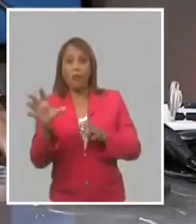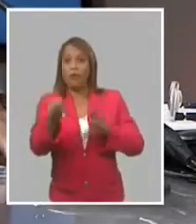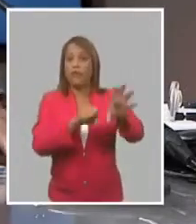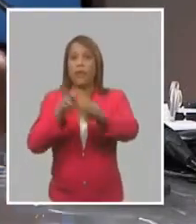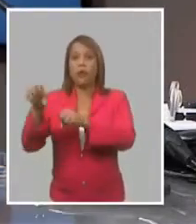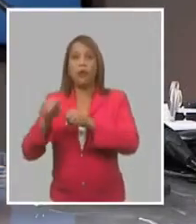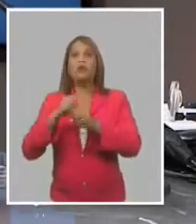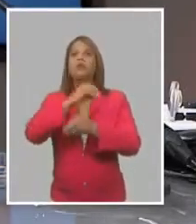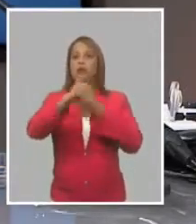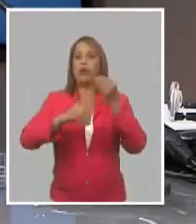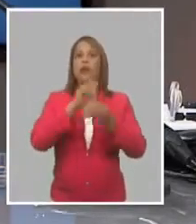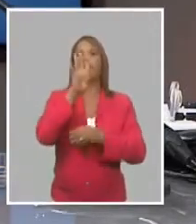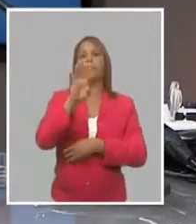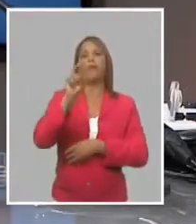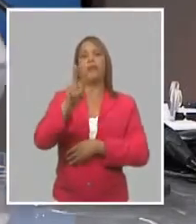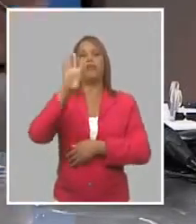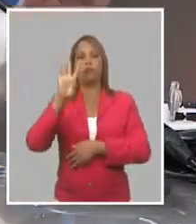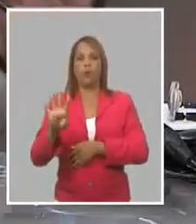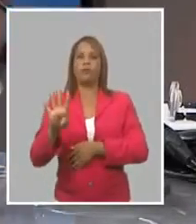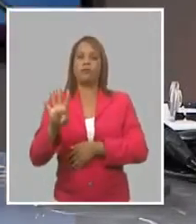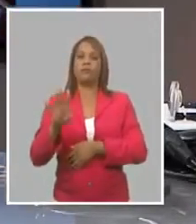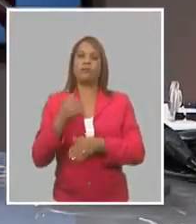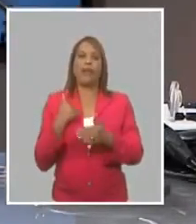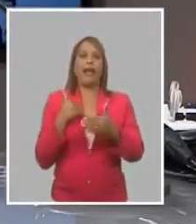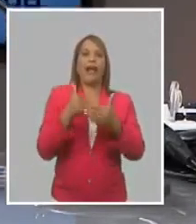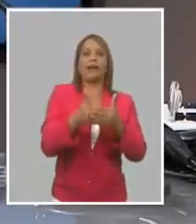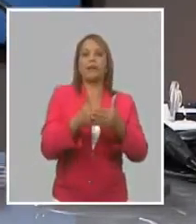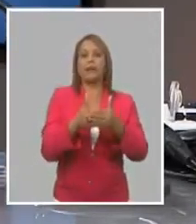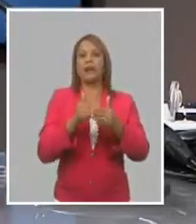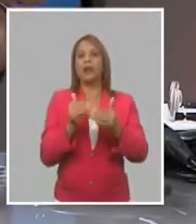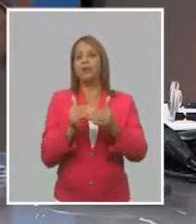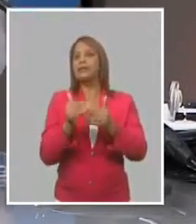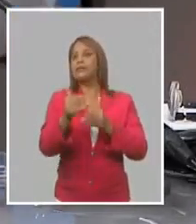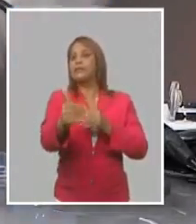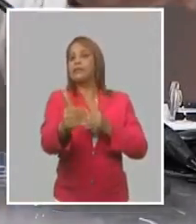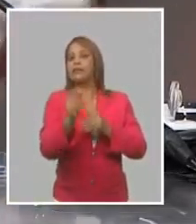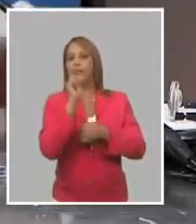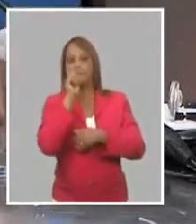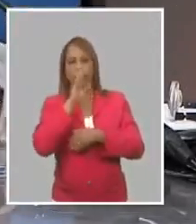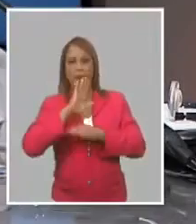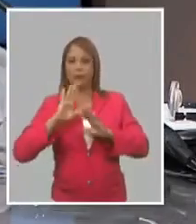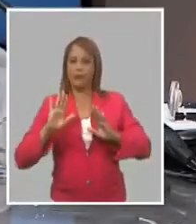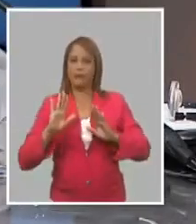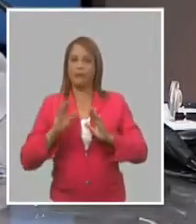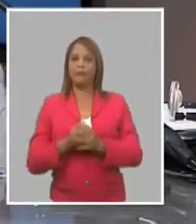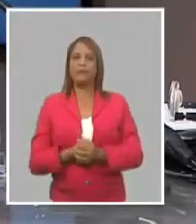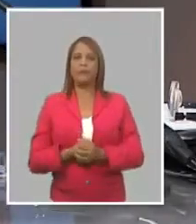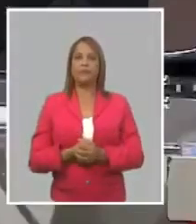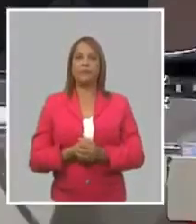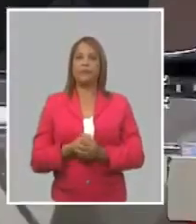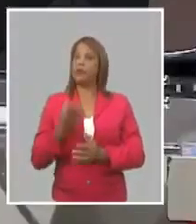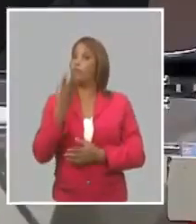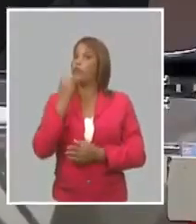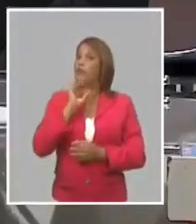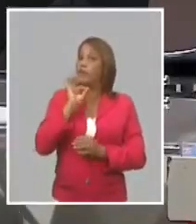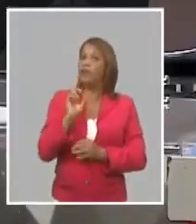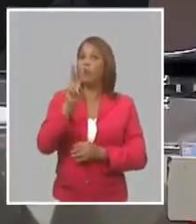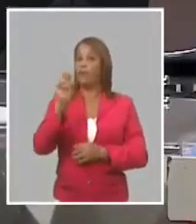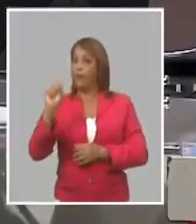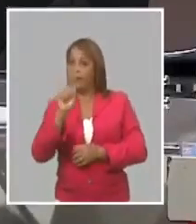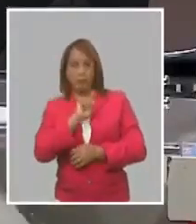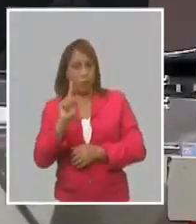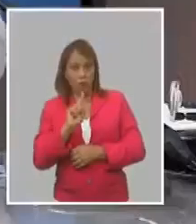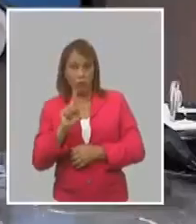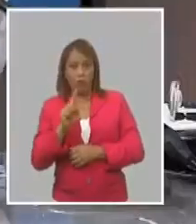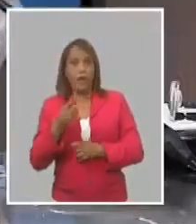recogiendo, se le cambia por 24. Hasta que se termine, cuando se acabe, y no estoy diciendo que el tipo cambio sea 20. Lo que estoy